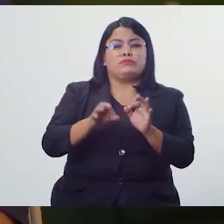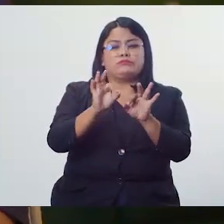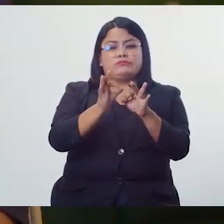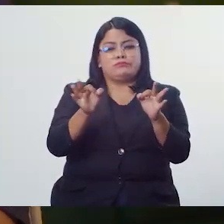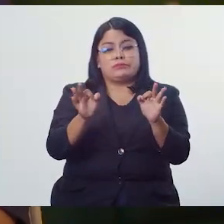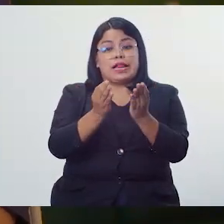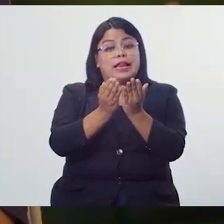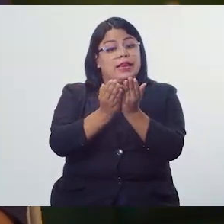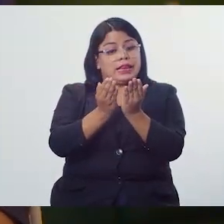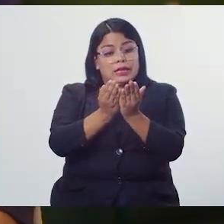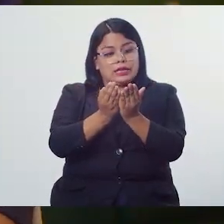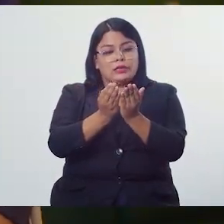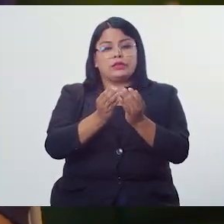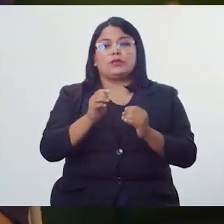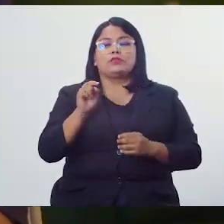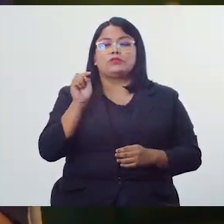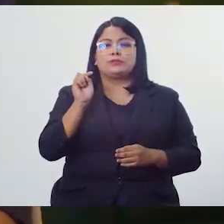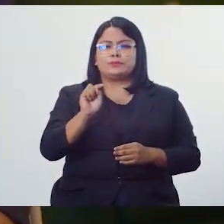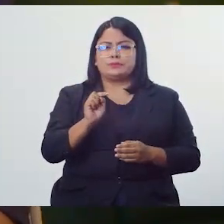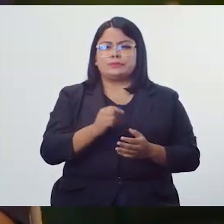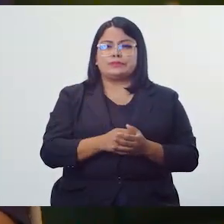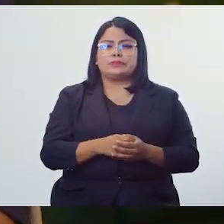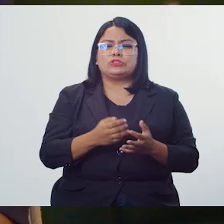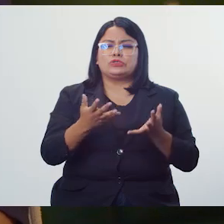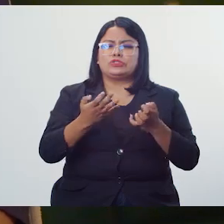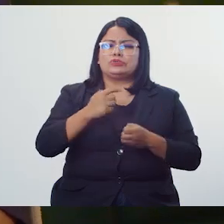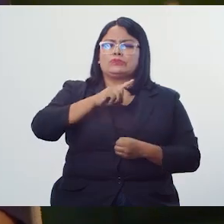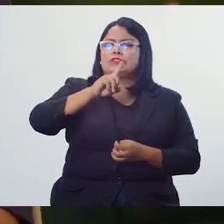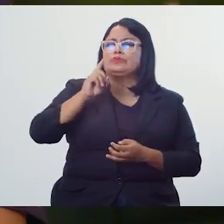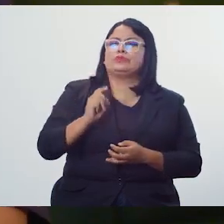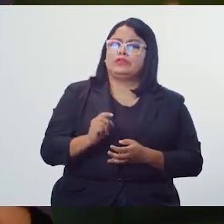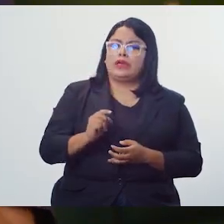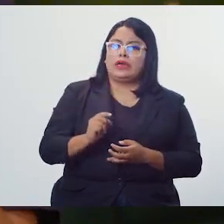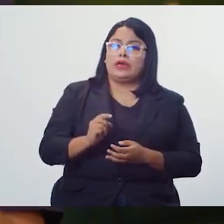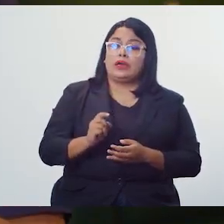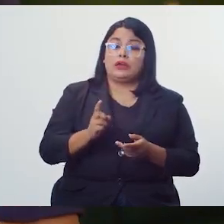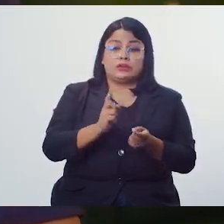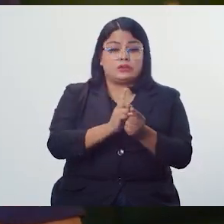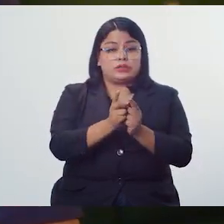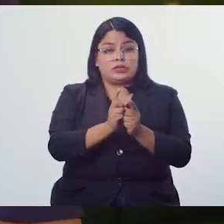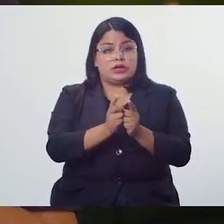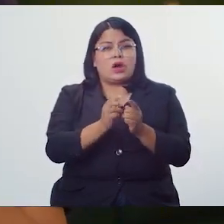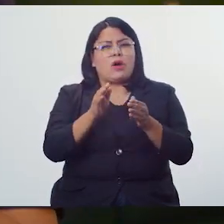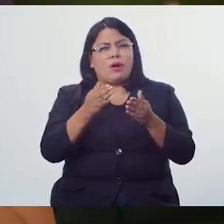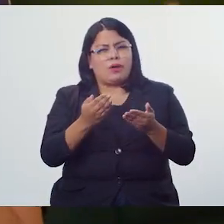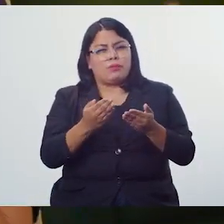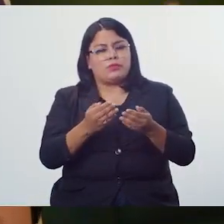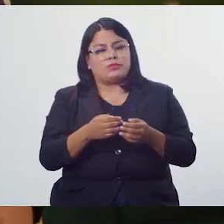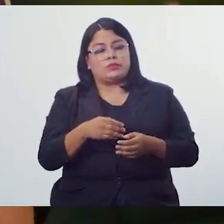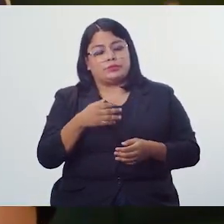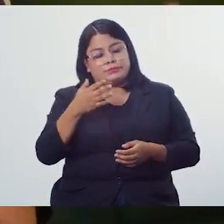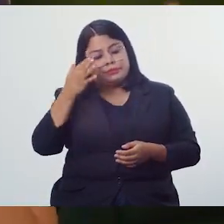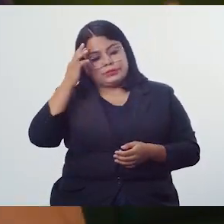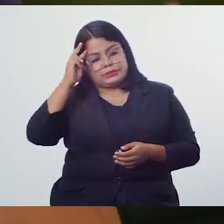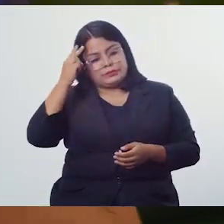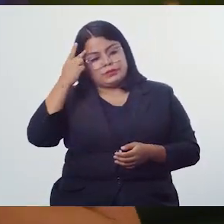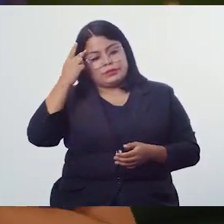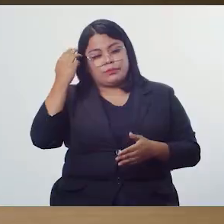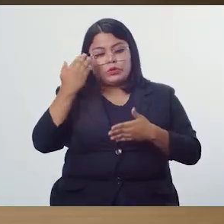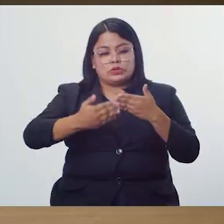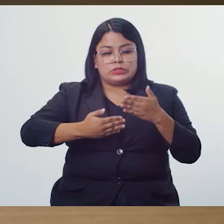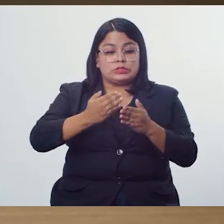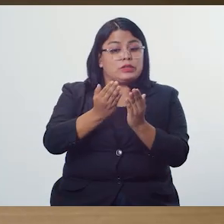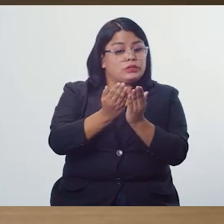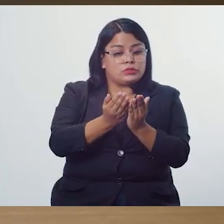texto leído. Y en torno a todo esto, Francisca, quisiera preguntarte cómo se relaciona tanto el proceso de